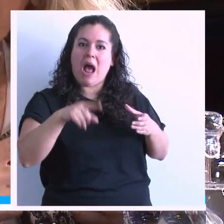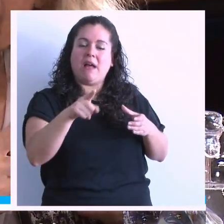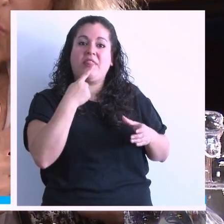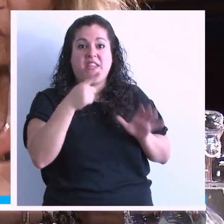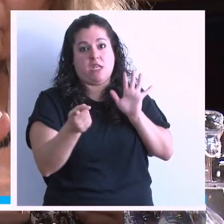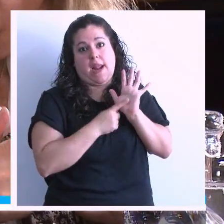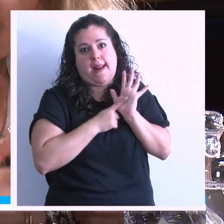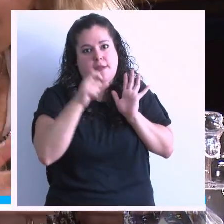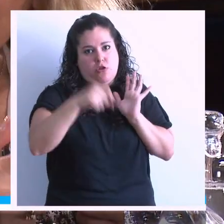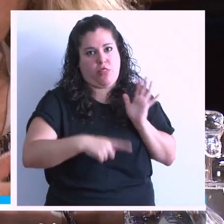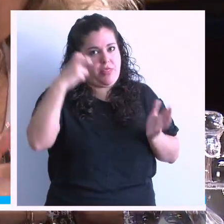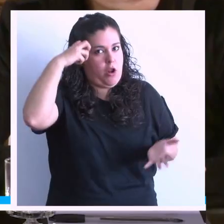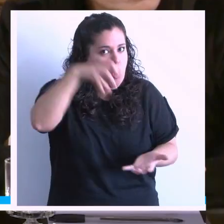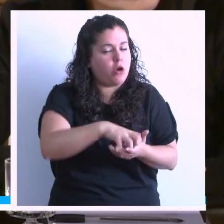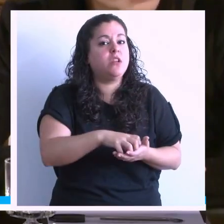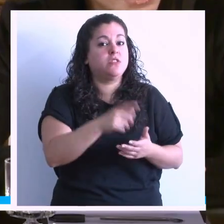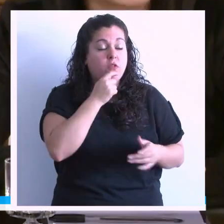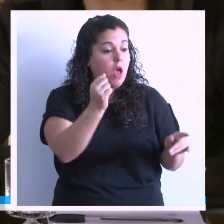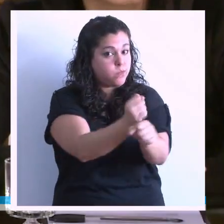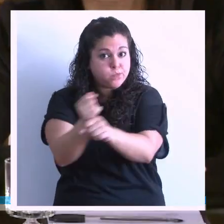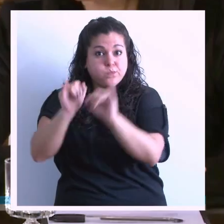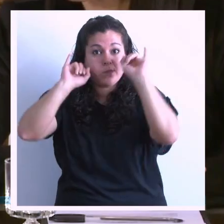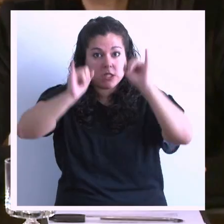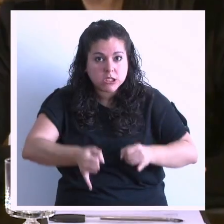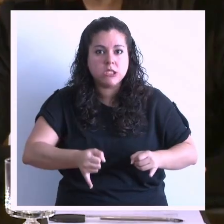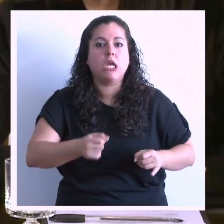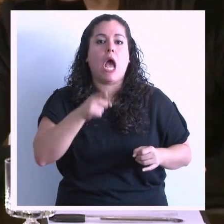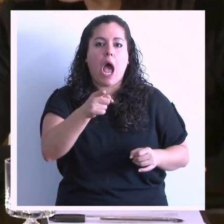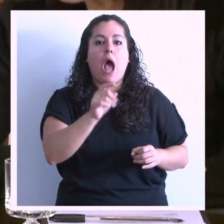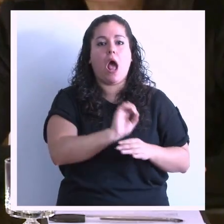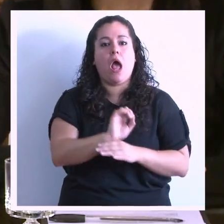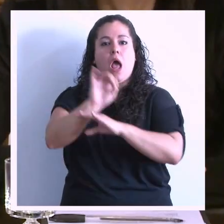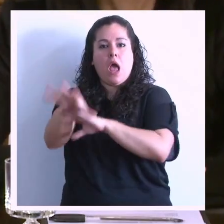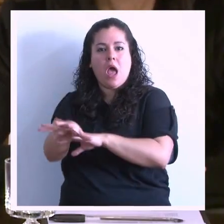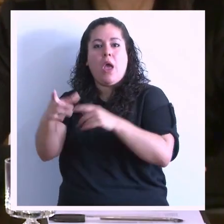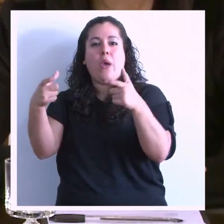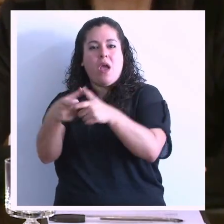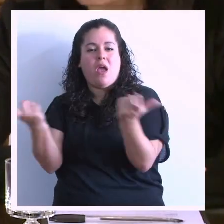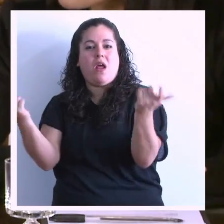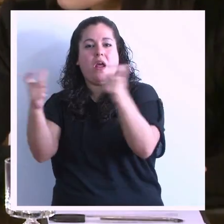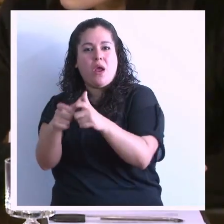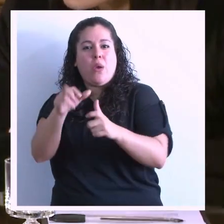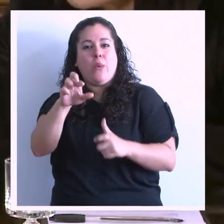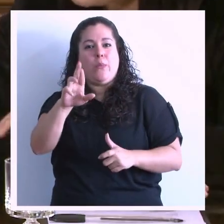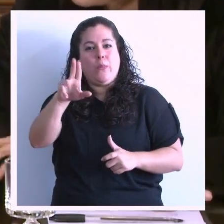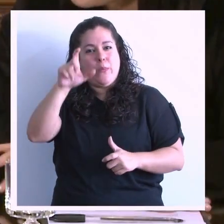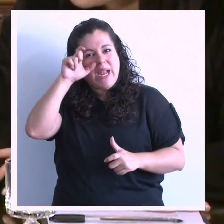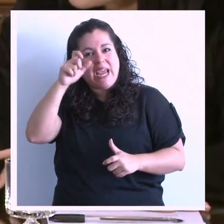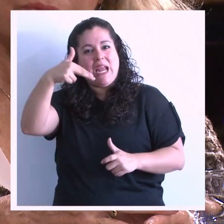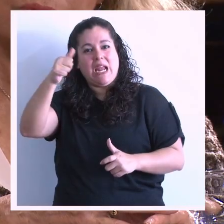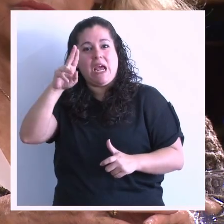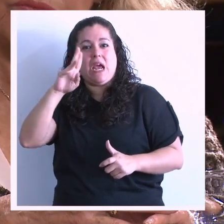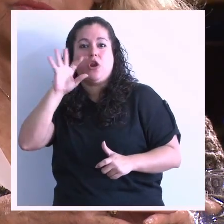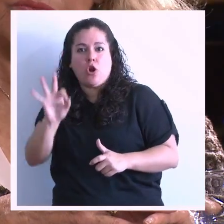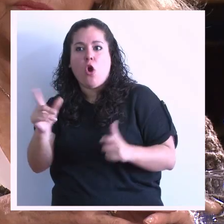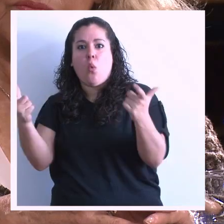discutirla. Es muy importante el trabajo en las comisiones, claro. No es espectáculo, diputada, es un trabajo. En el caso del Instituto Granario, ¿cree que puede haber